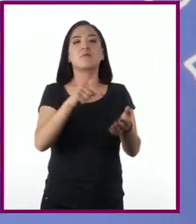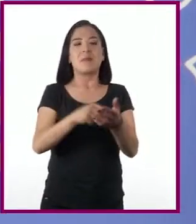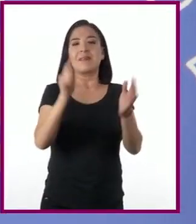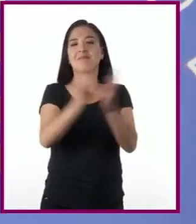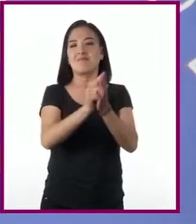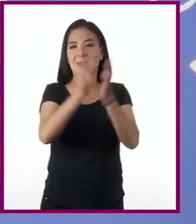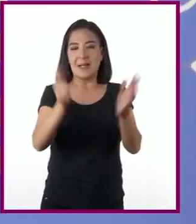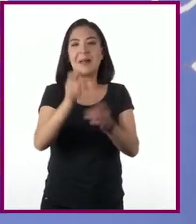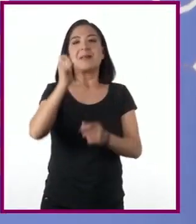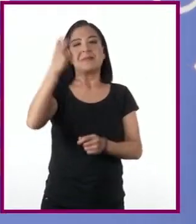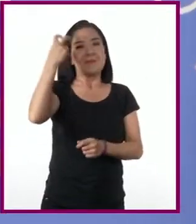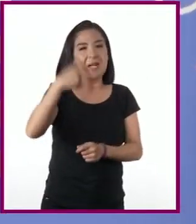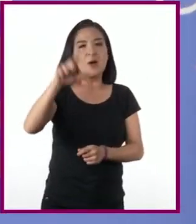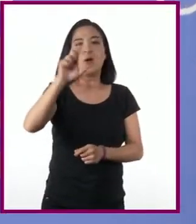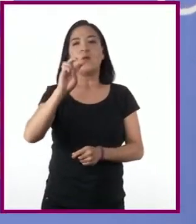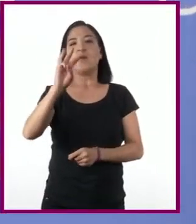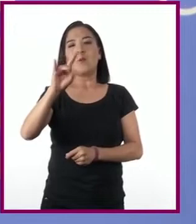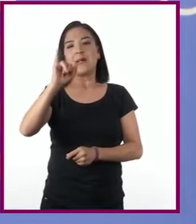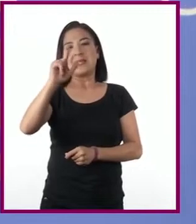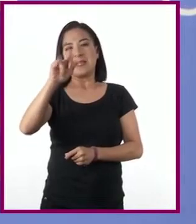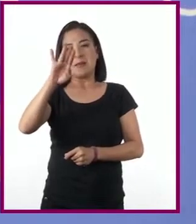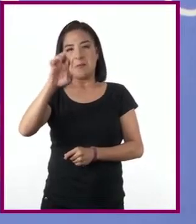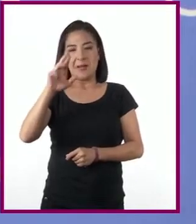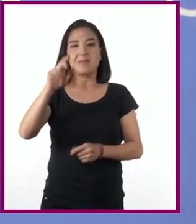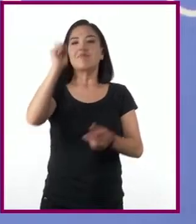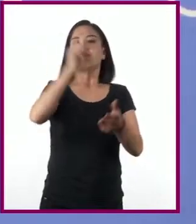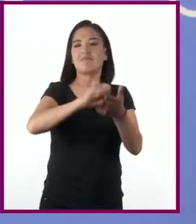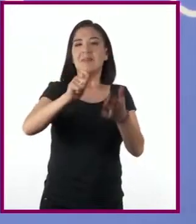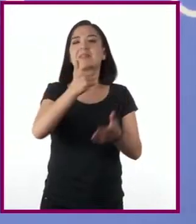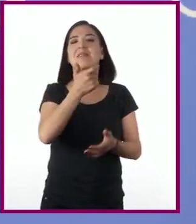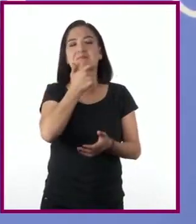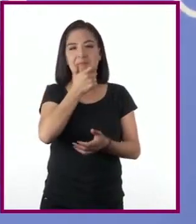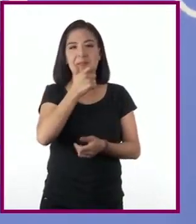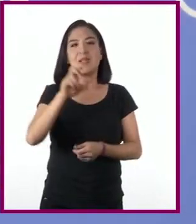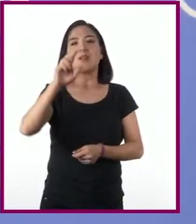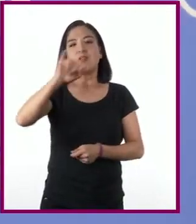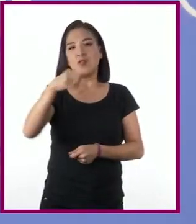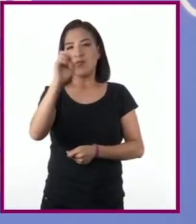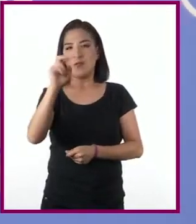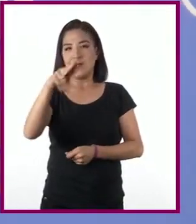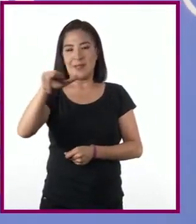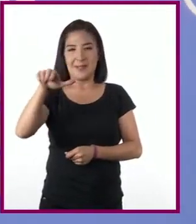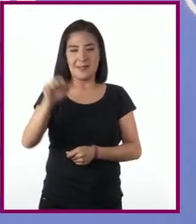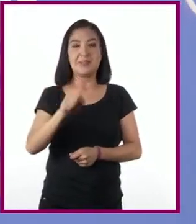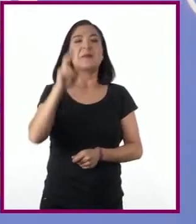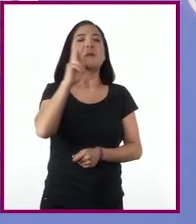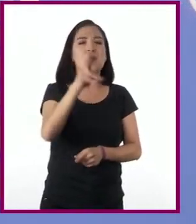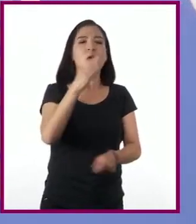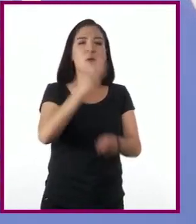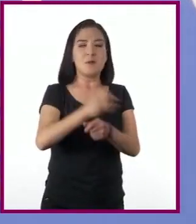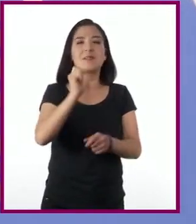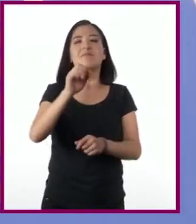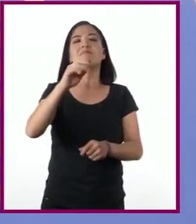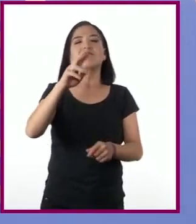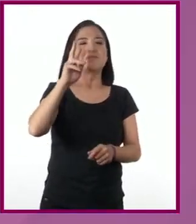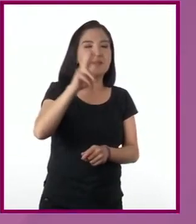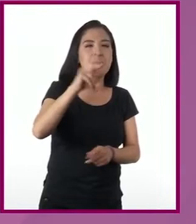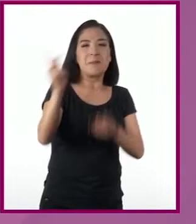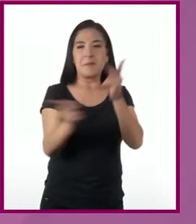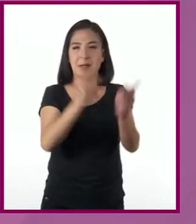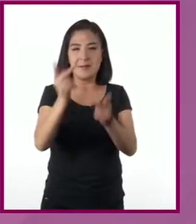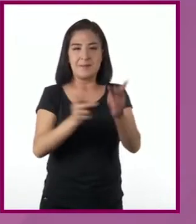Los viajes de Gulliver, del escritor irlandés Jonathan Swift. Los invito a que pensemos juntos las respuestas a algunas